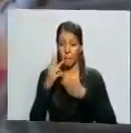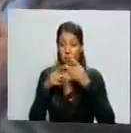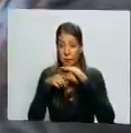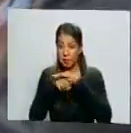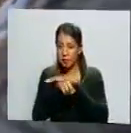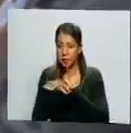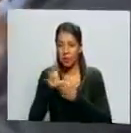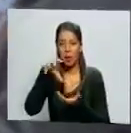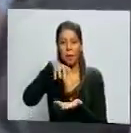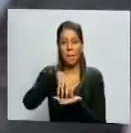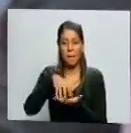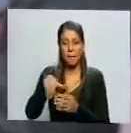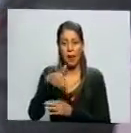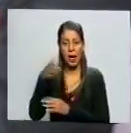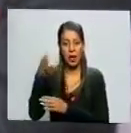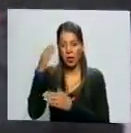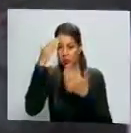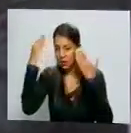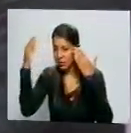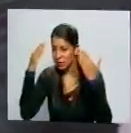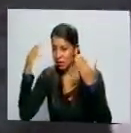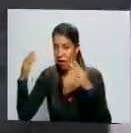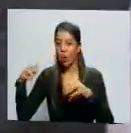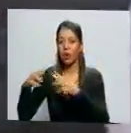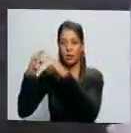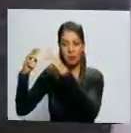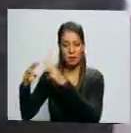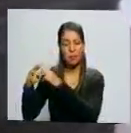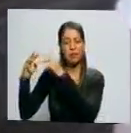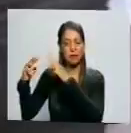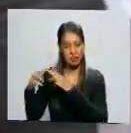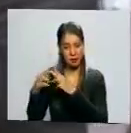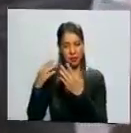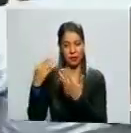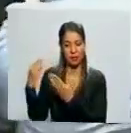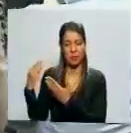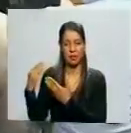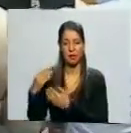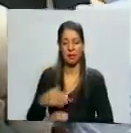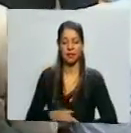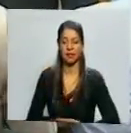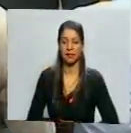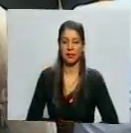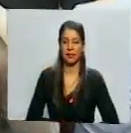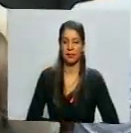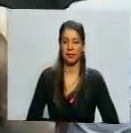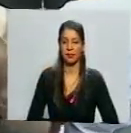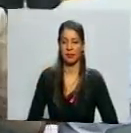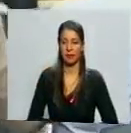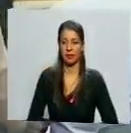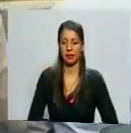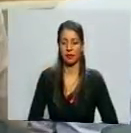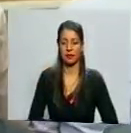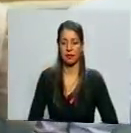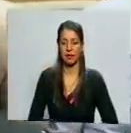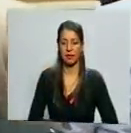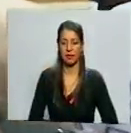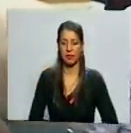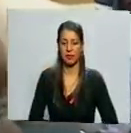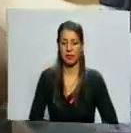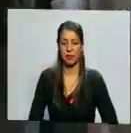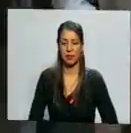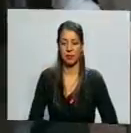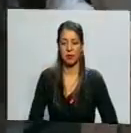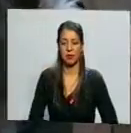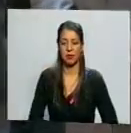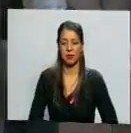Federal Legislativo, saludando a los diferentes constituyentes, dado a conocer minutos antes por la primera vicepresidenta de la Asamblea Nacional